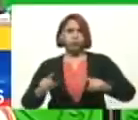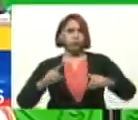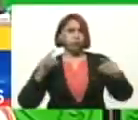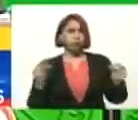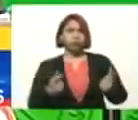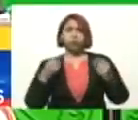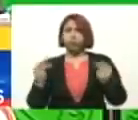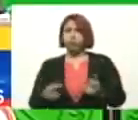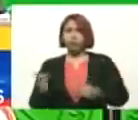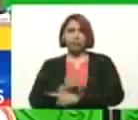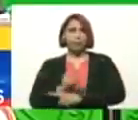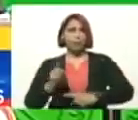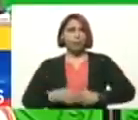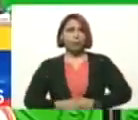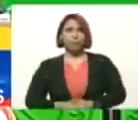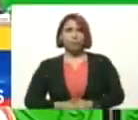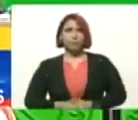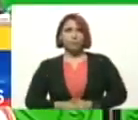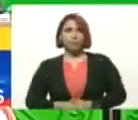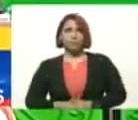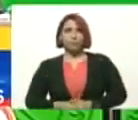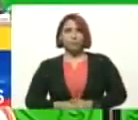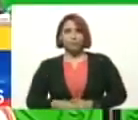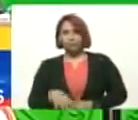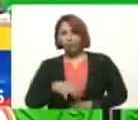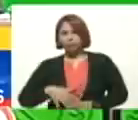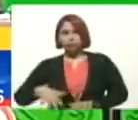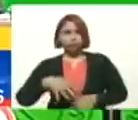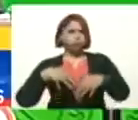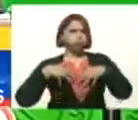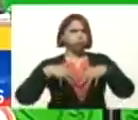activación, acción rápida, despliegue territorial